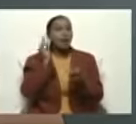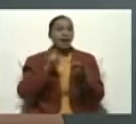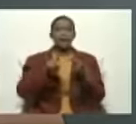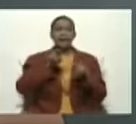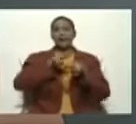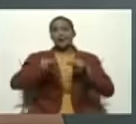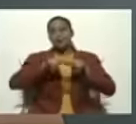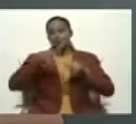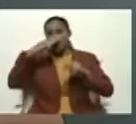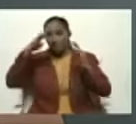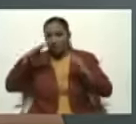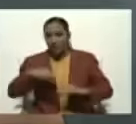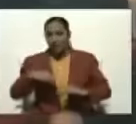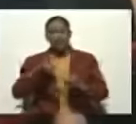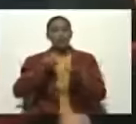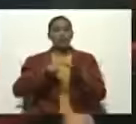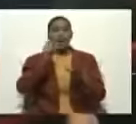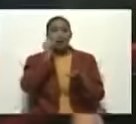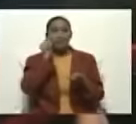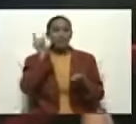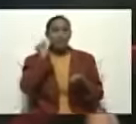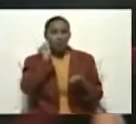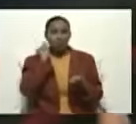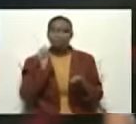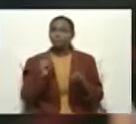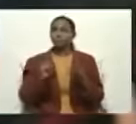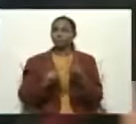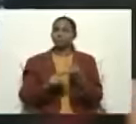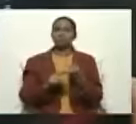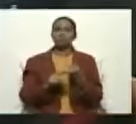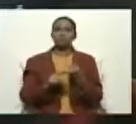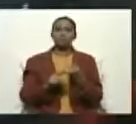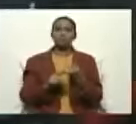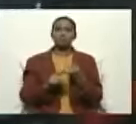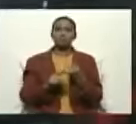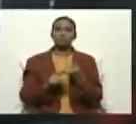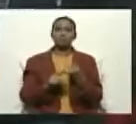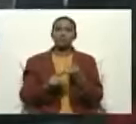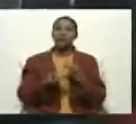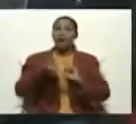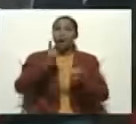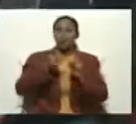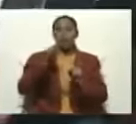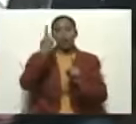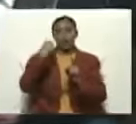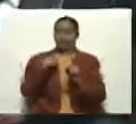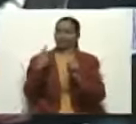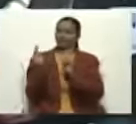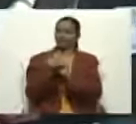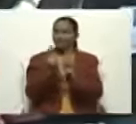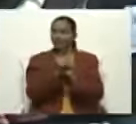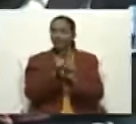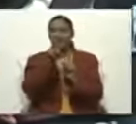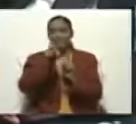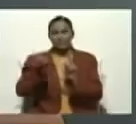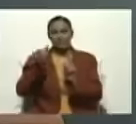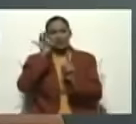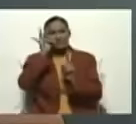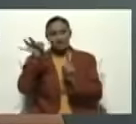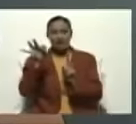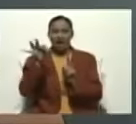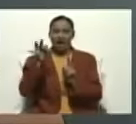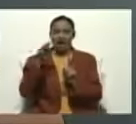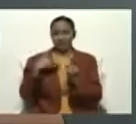edad, las niñas, los niños. Ayer, bueno, le pasé a alguno de los colegas y le explicaba cómo también, como parte de la